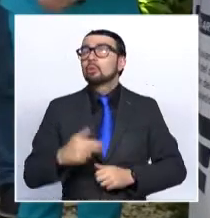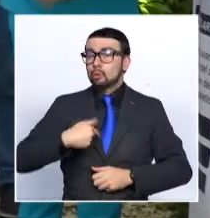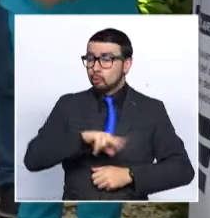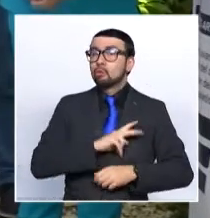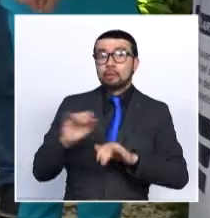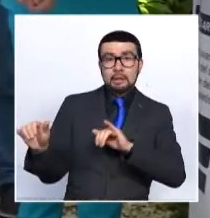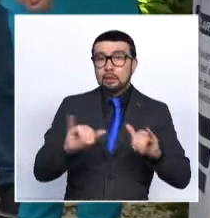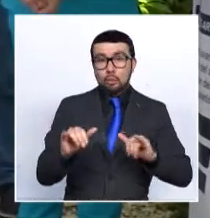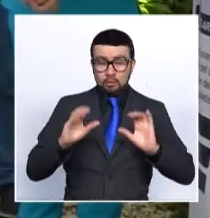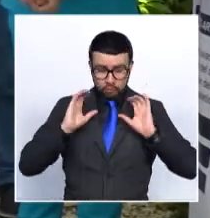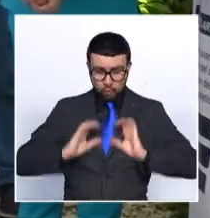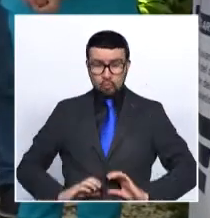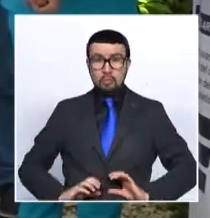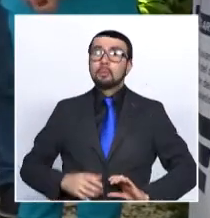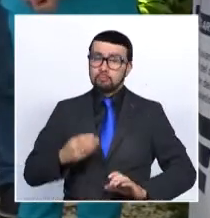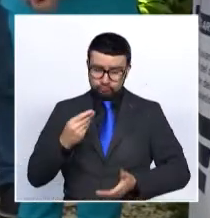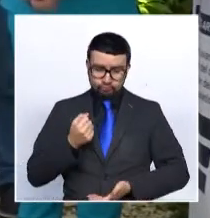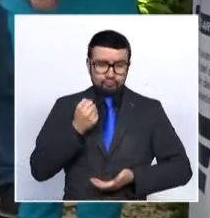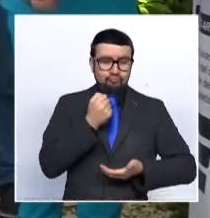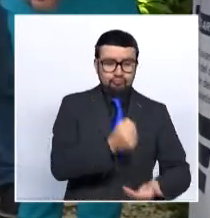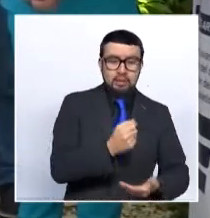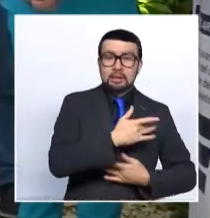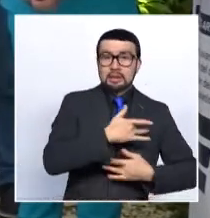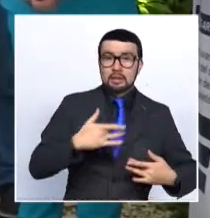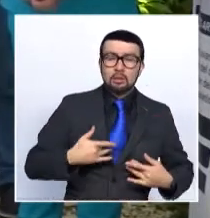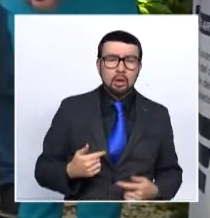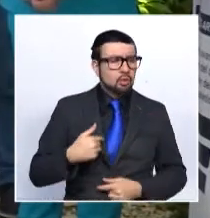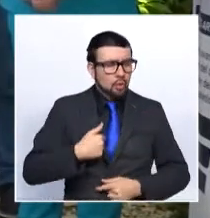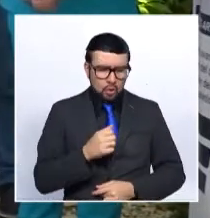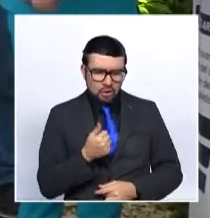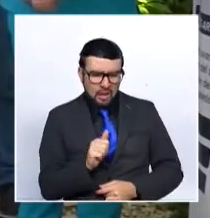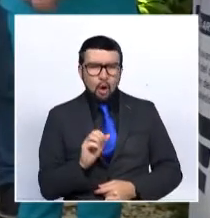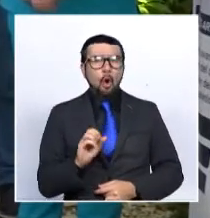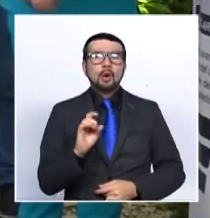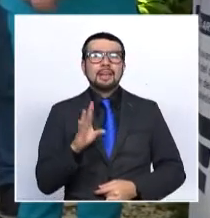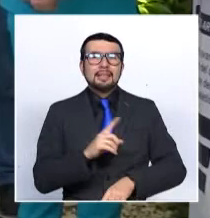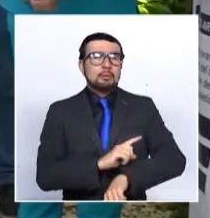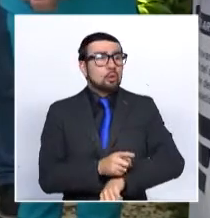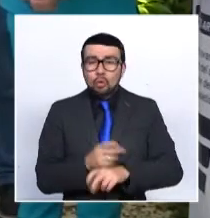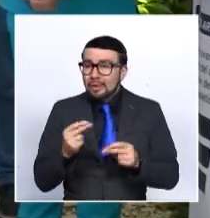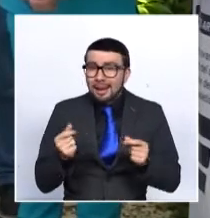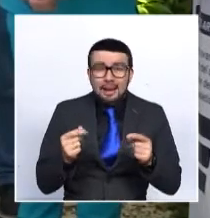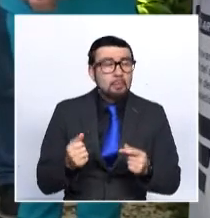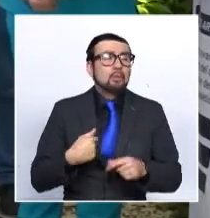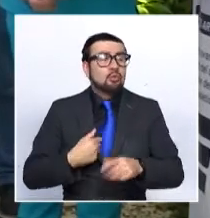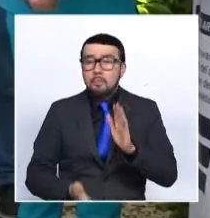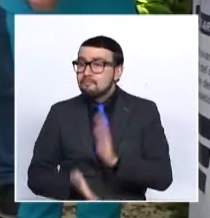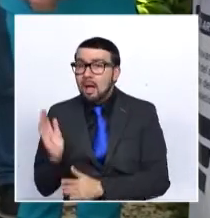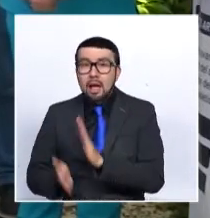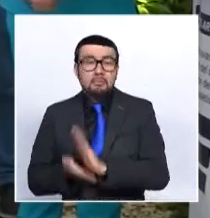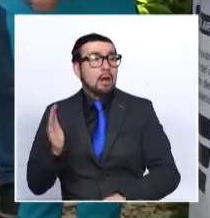dinero a nuestra salud. La salud no es de 10, 15 minuticos en una consulta y rapidito y ya, que es que estoy afán y me dieron un permiso en la